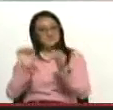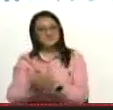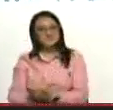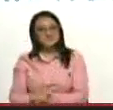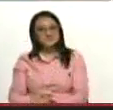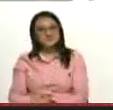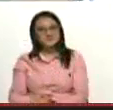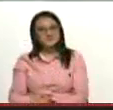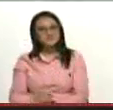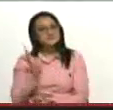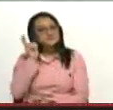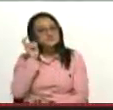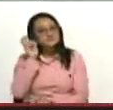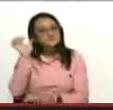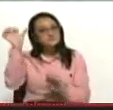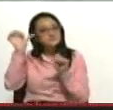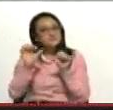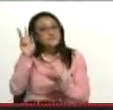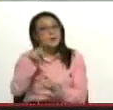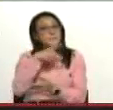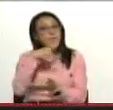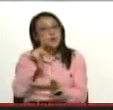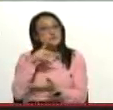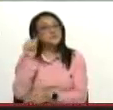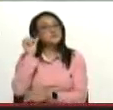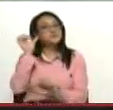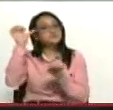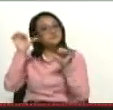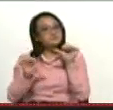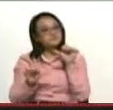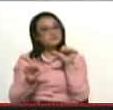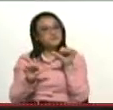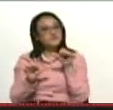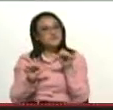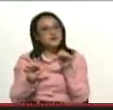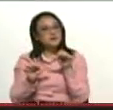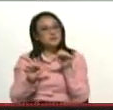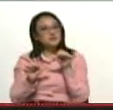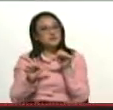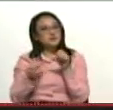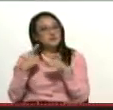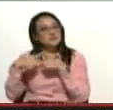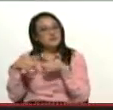y escuchamos en poesías y lo escuchamos en prosa